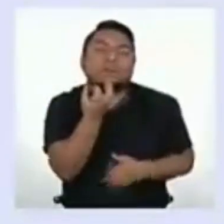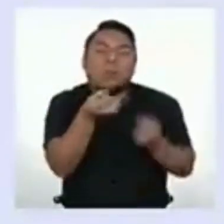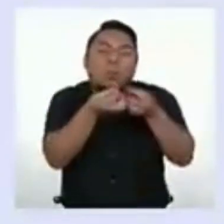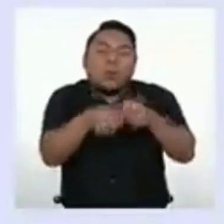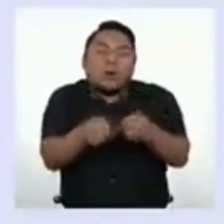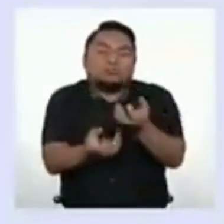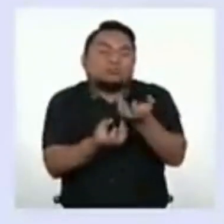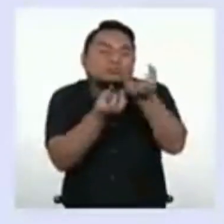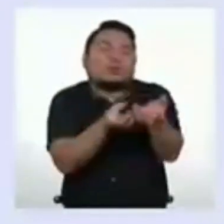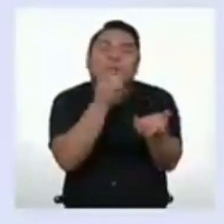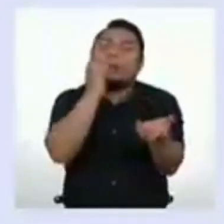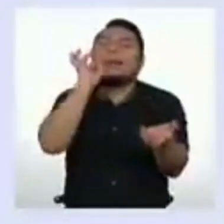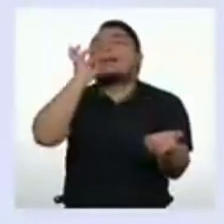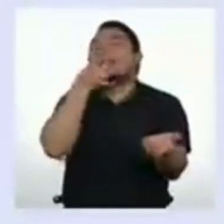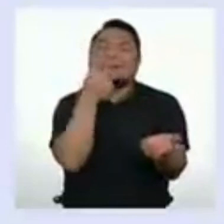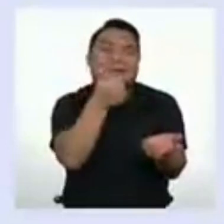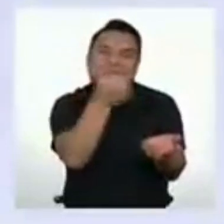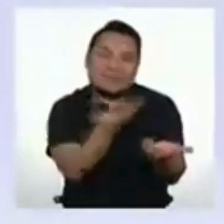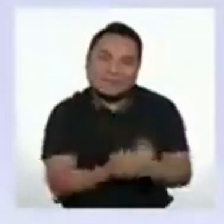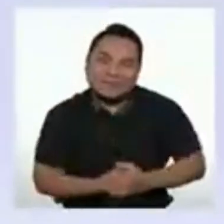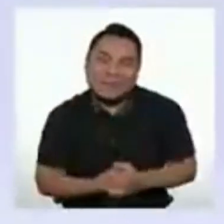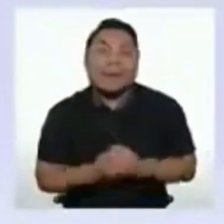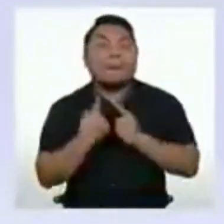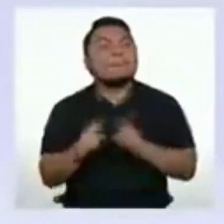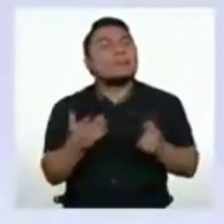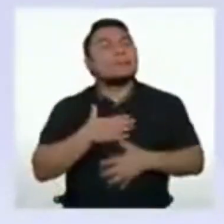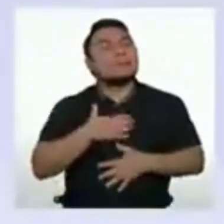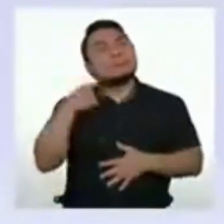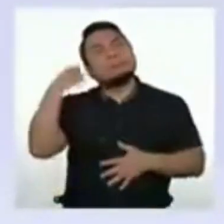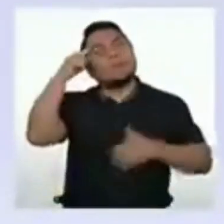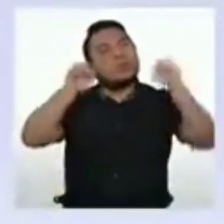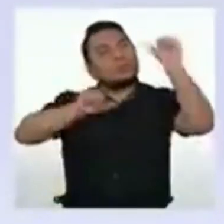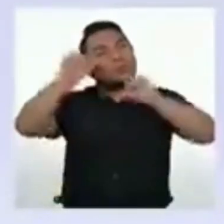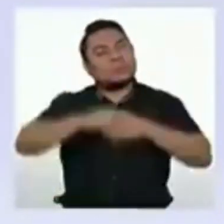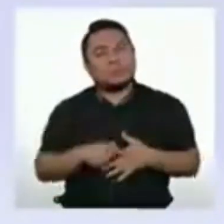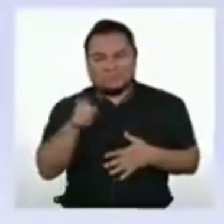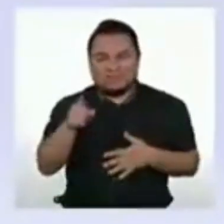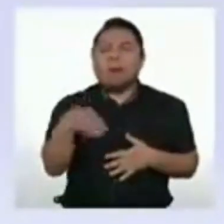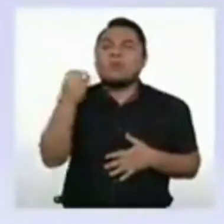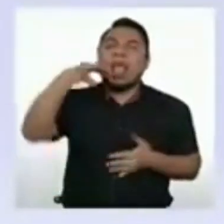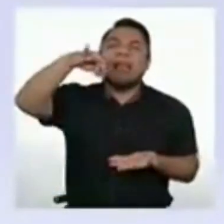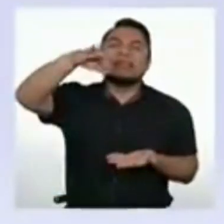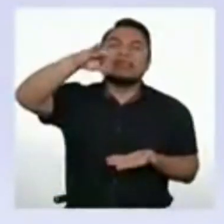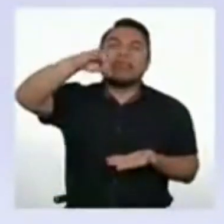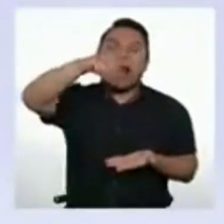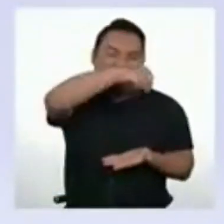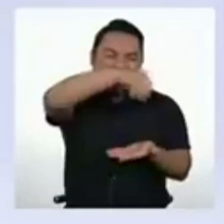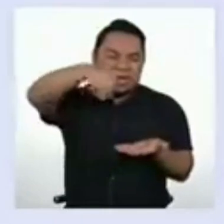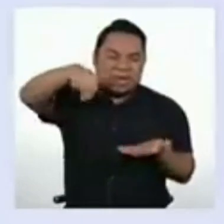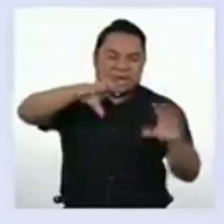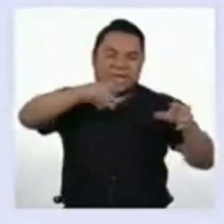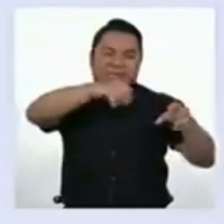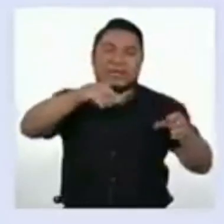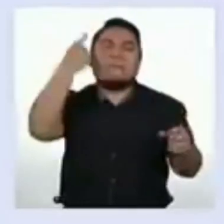montadito. Uy, me parece riquísimo, de verdad. Pero yo tengo una duda. ¿Por qué se usa sal para deshidratar la carne? Y